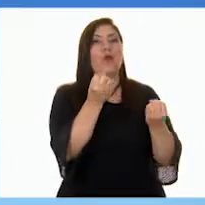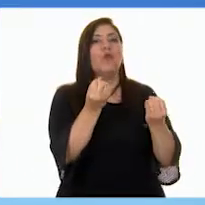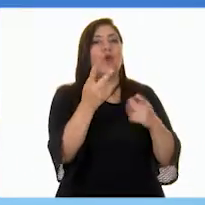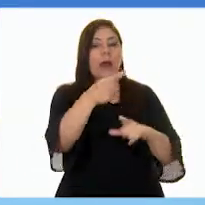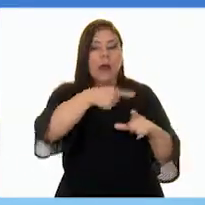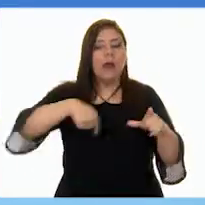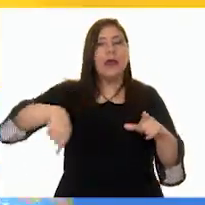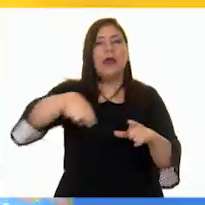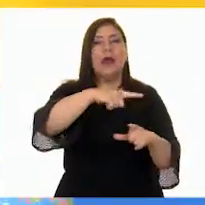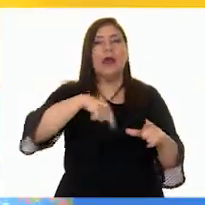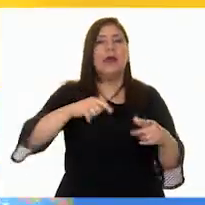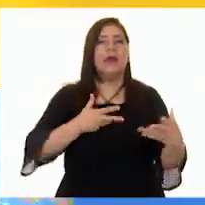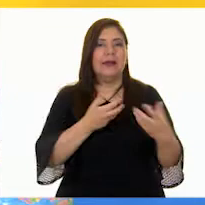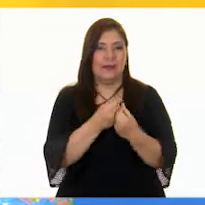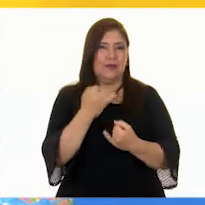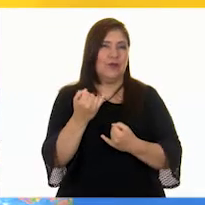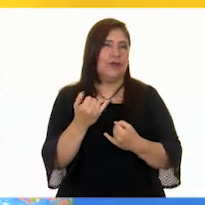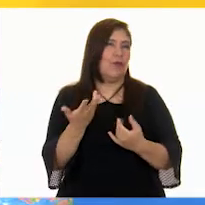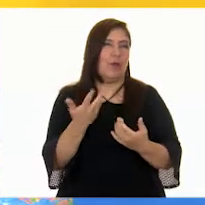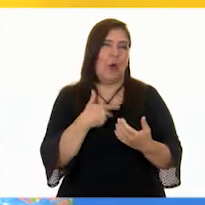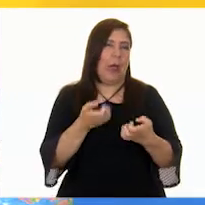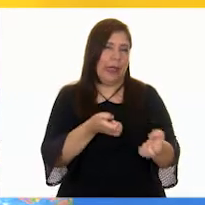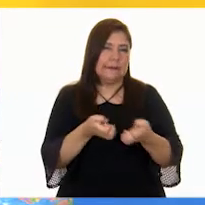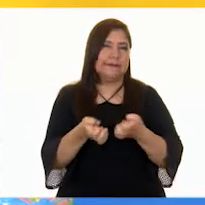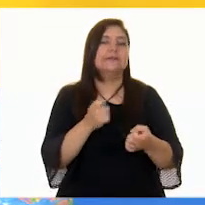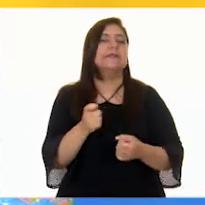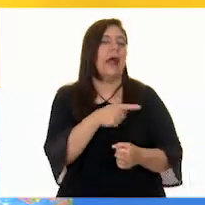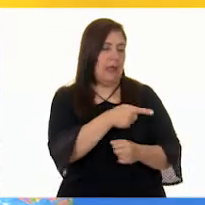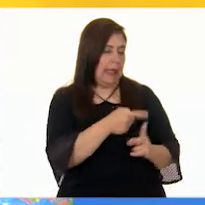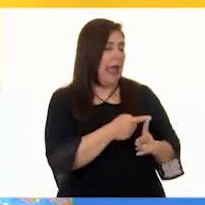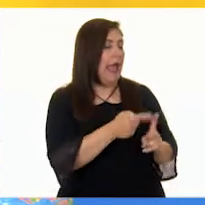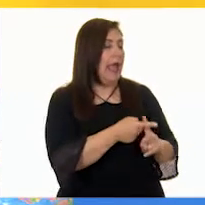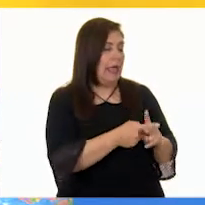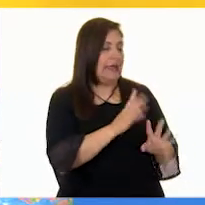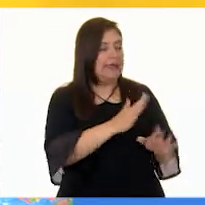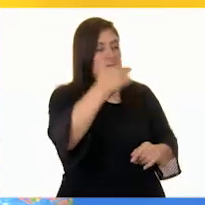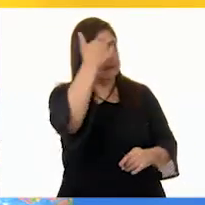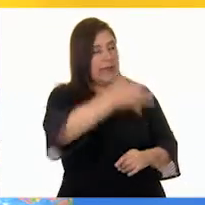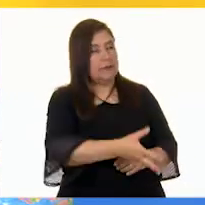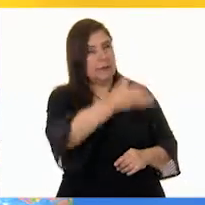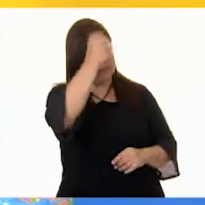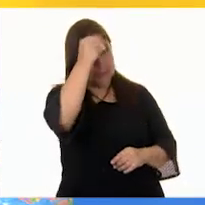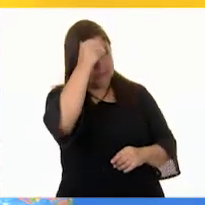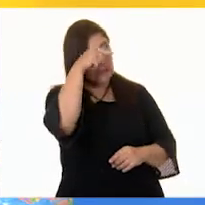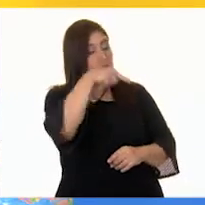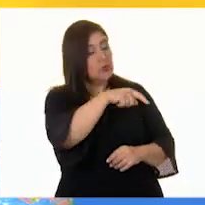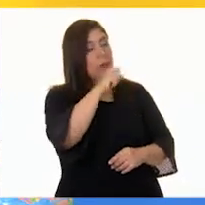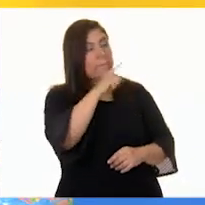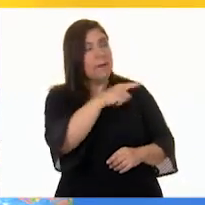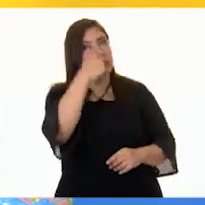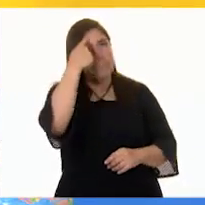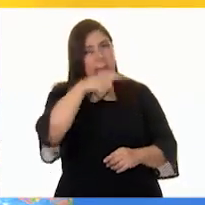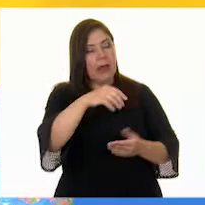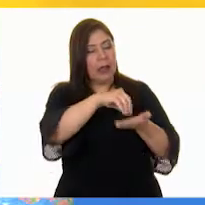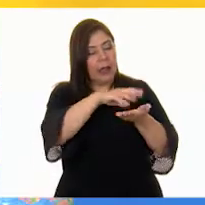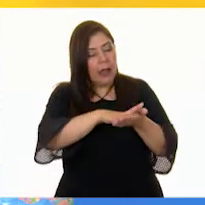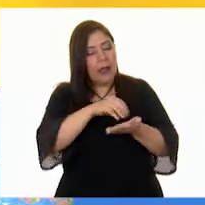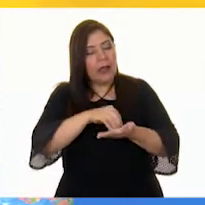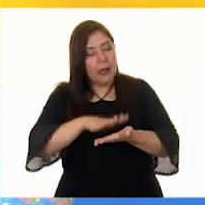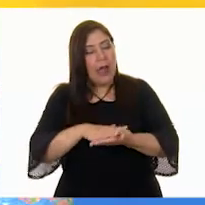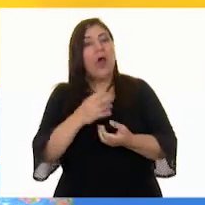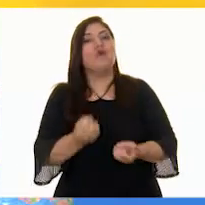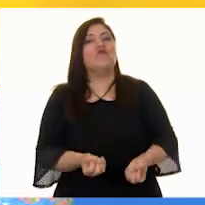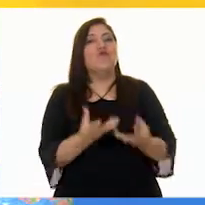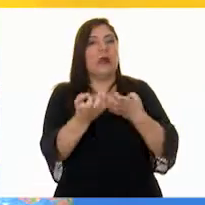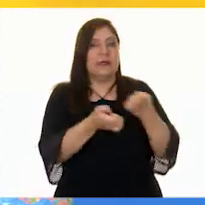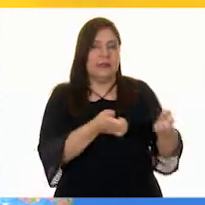juntos. Así es, Ale. Ahora ya sabes cómo calcularlo. También tú, para que te vaya bien siempre que vayas a hacer